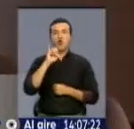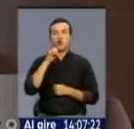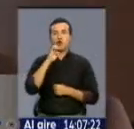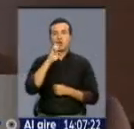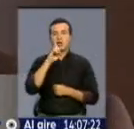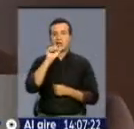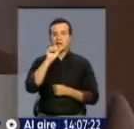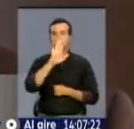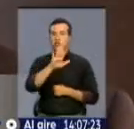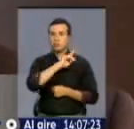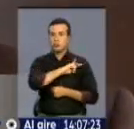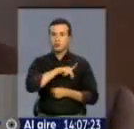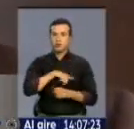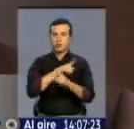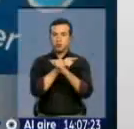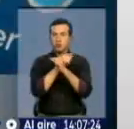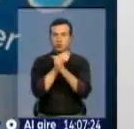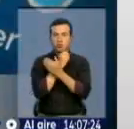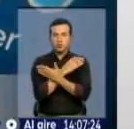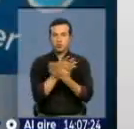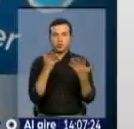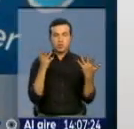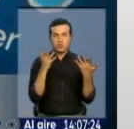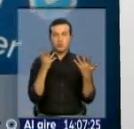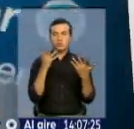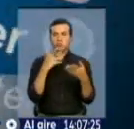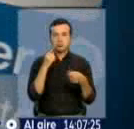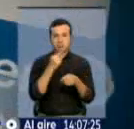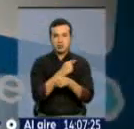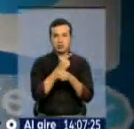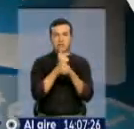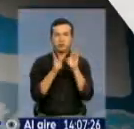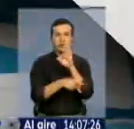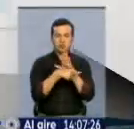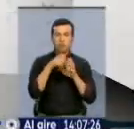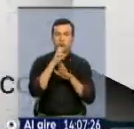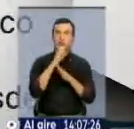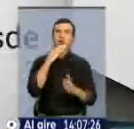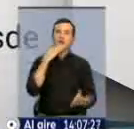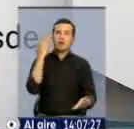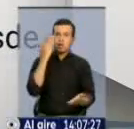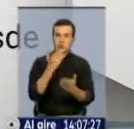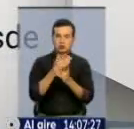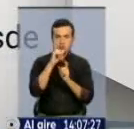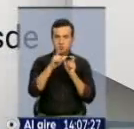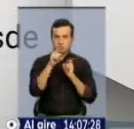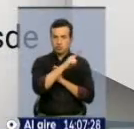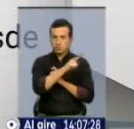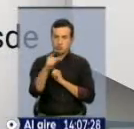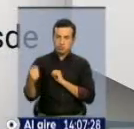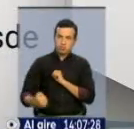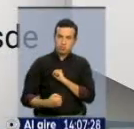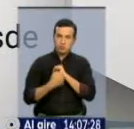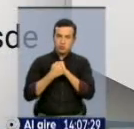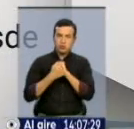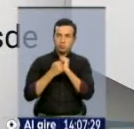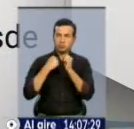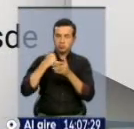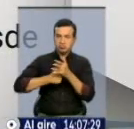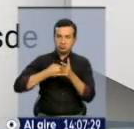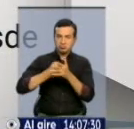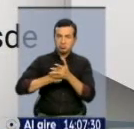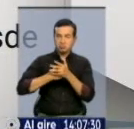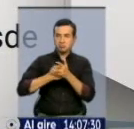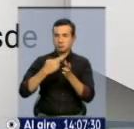través de su cuenta de Twitter, escribió: al dejar la gerencia de Petroecuador, agradezco a quienes lealmente me acompañaron en este reto desde